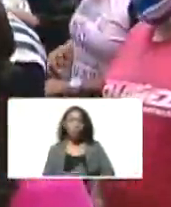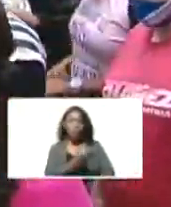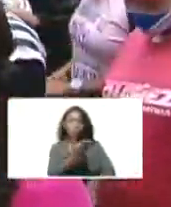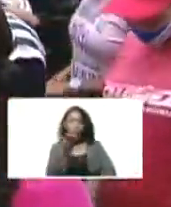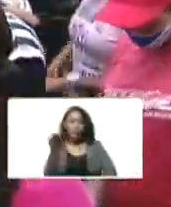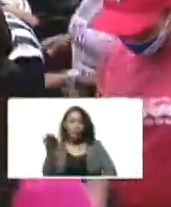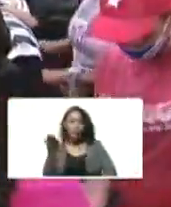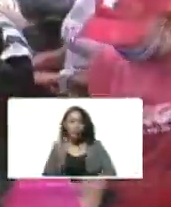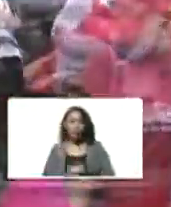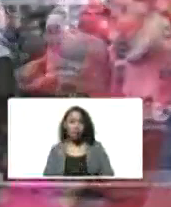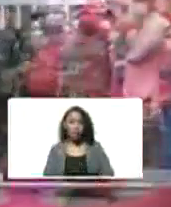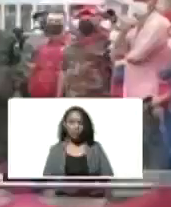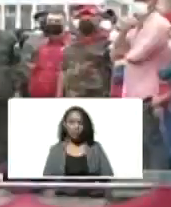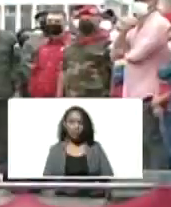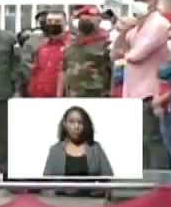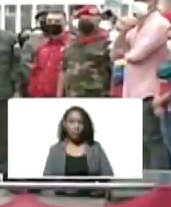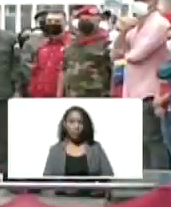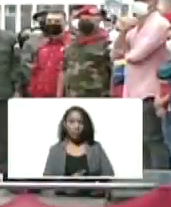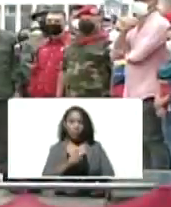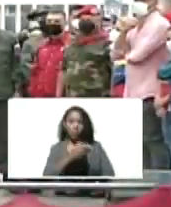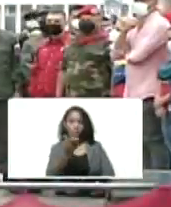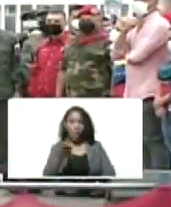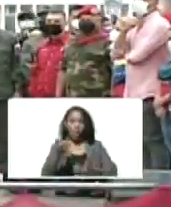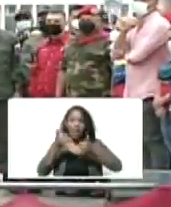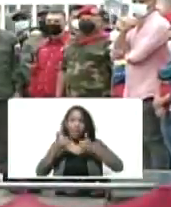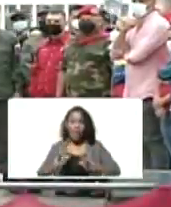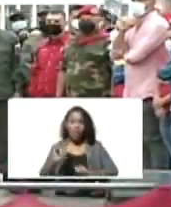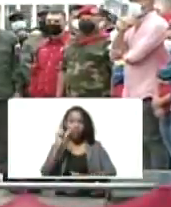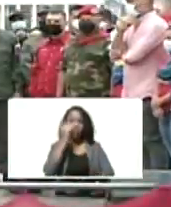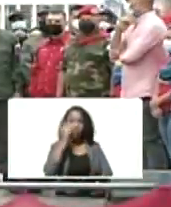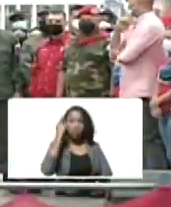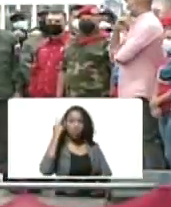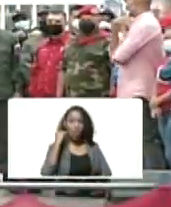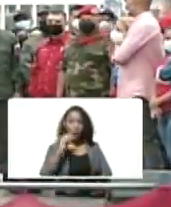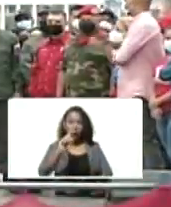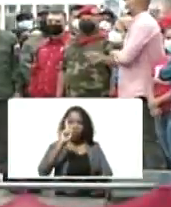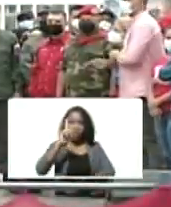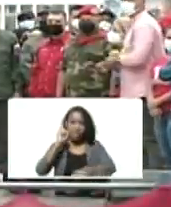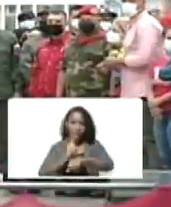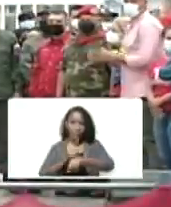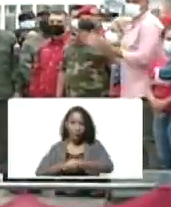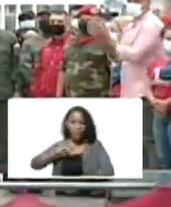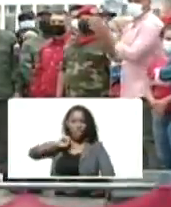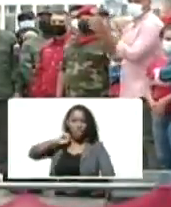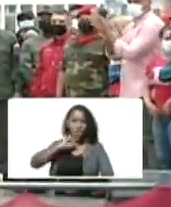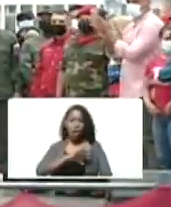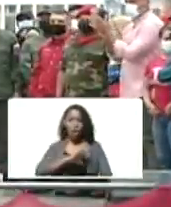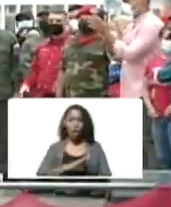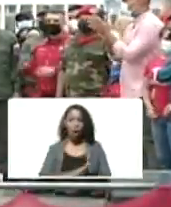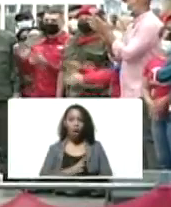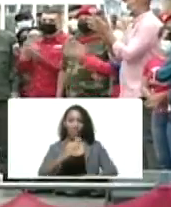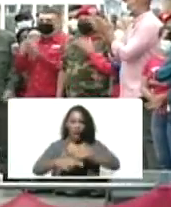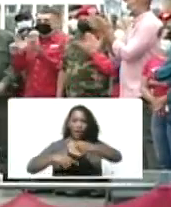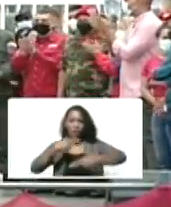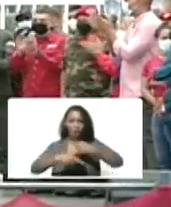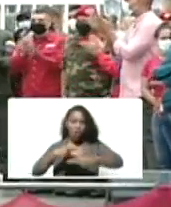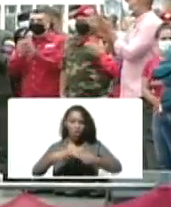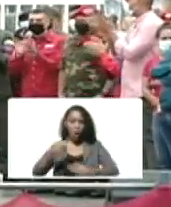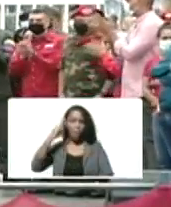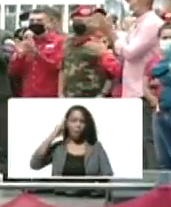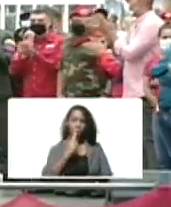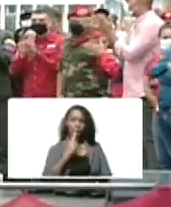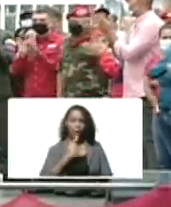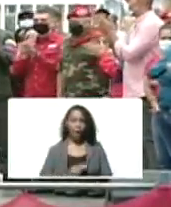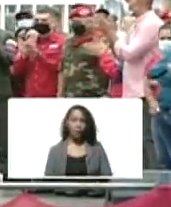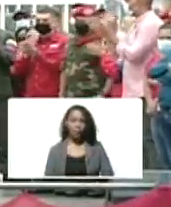Ustedes son hijos e hijas de un tiempo histórico de la revolución